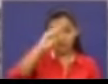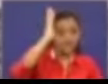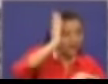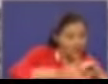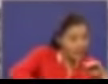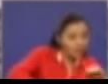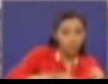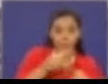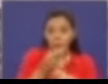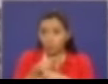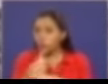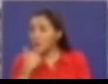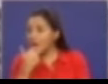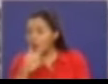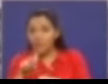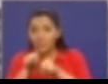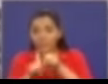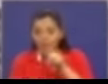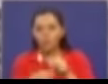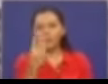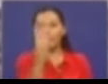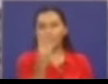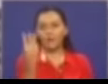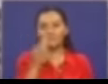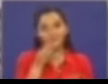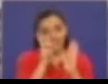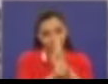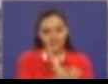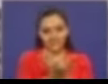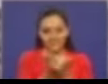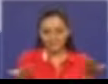dañinos y peligrosos en nuestra página web.